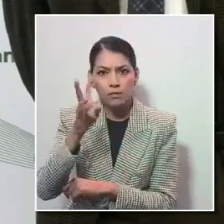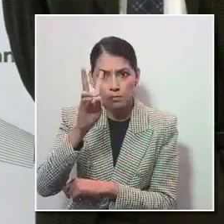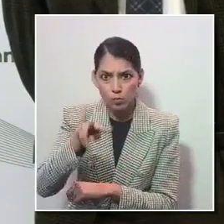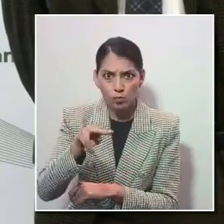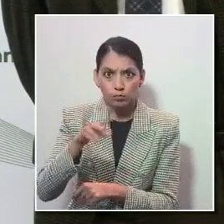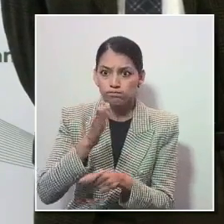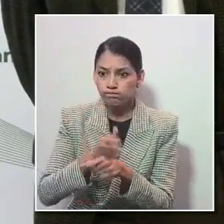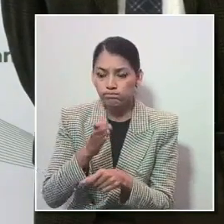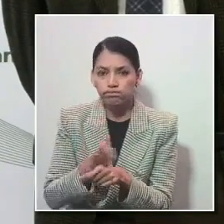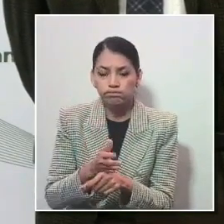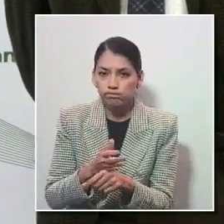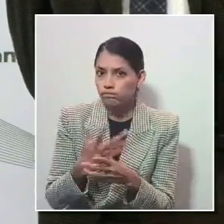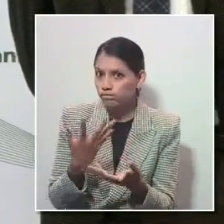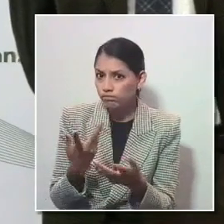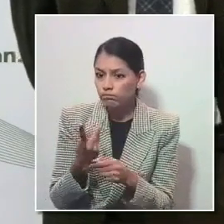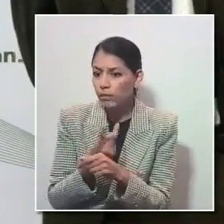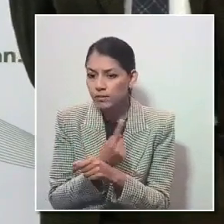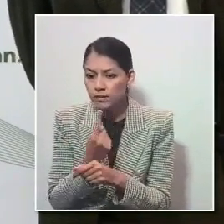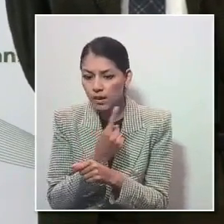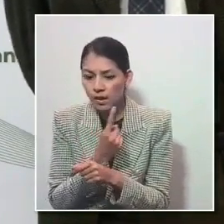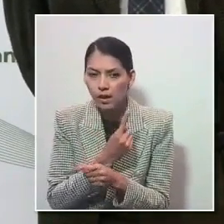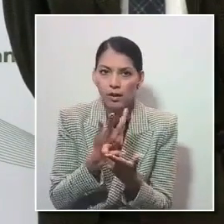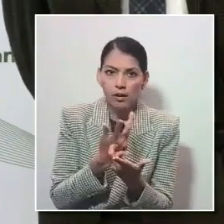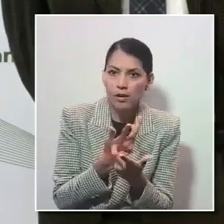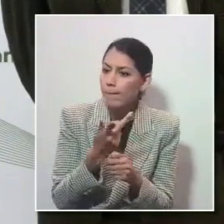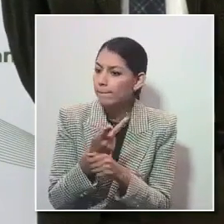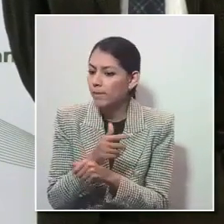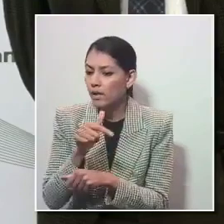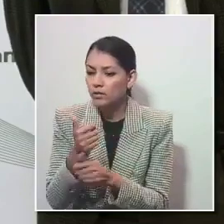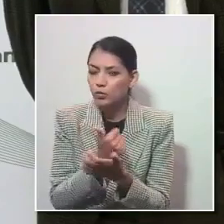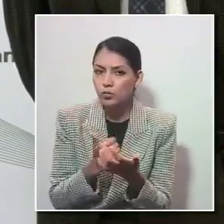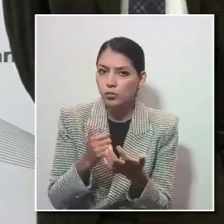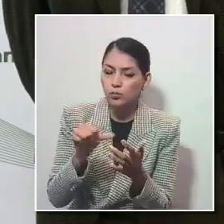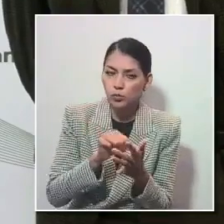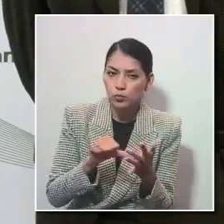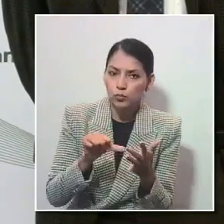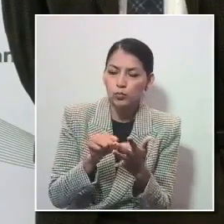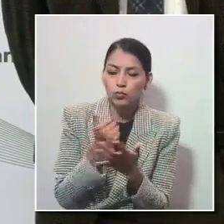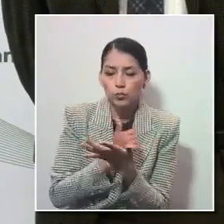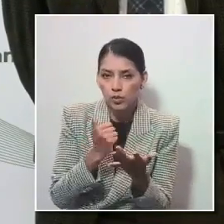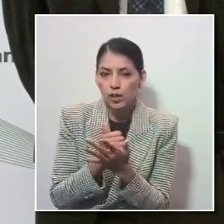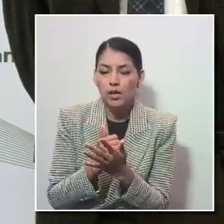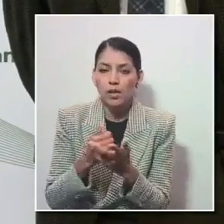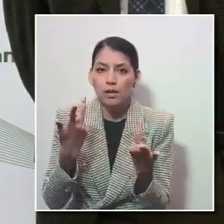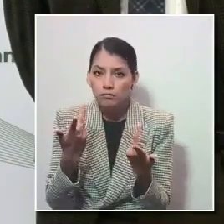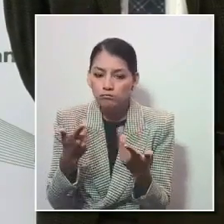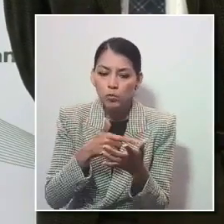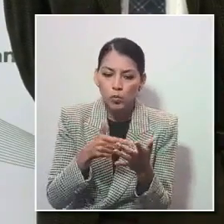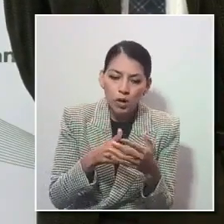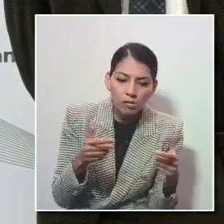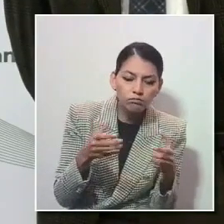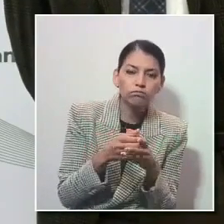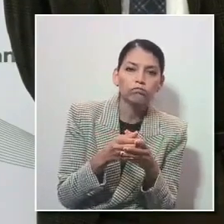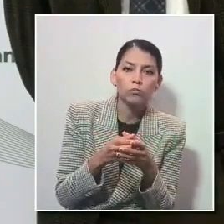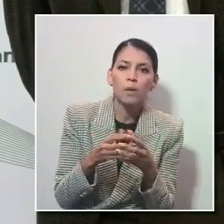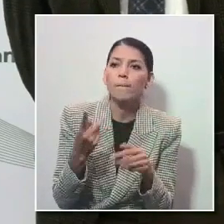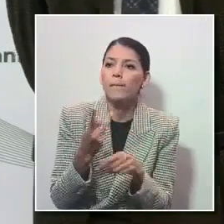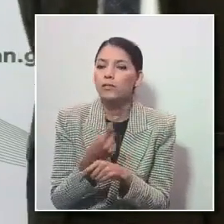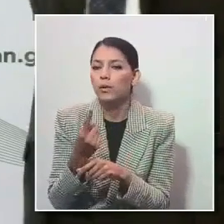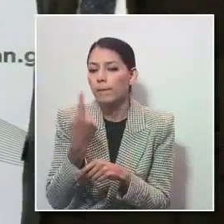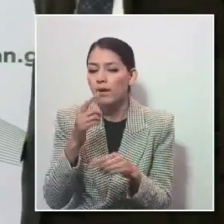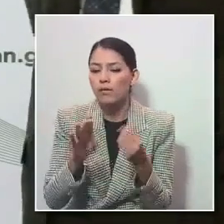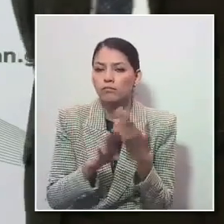los días, de lo que está ocurriendo en estas ciudades, en estas poblaciones, para evitar actos delictivos y también para